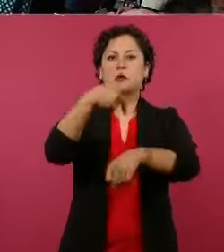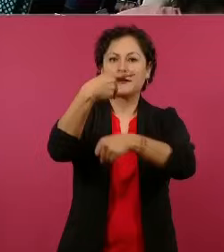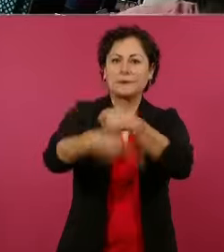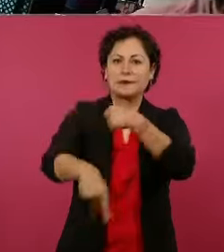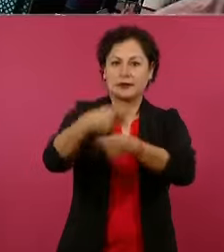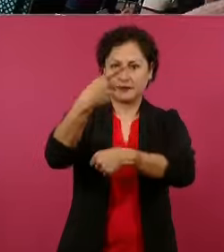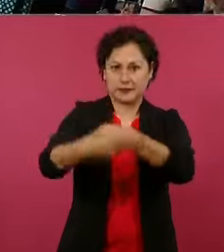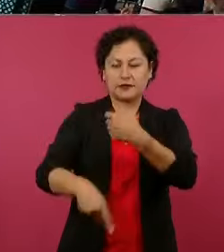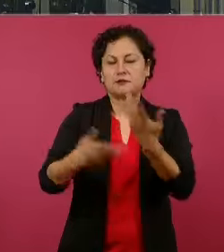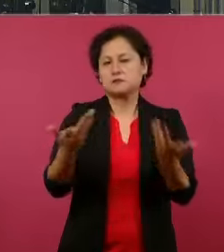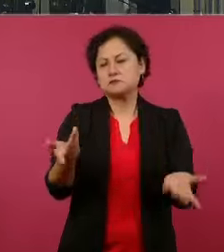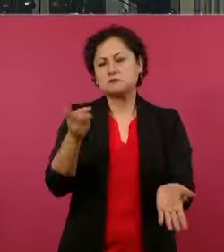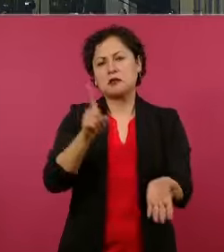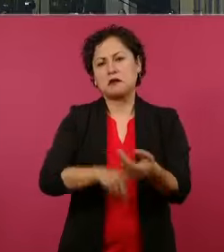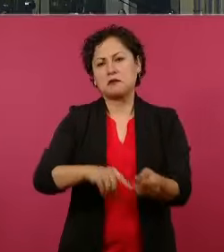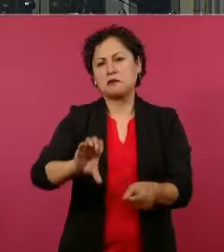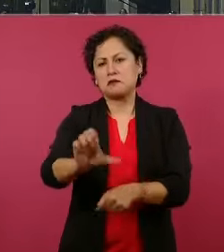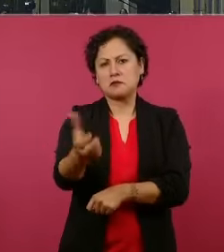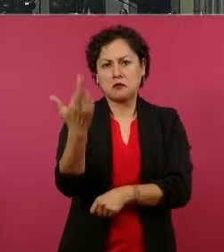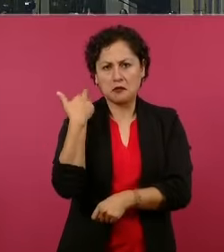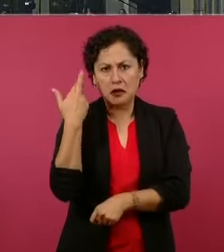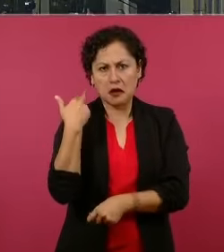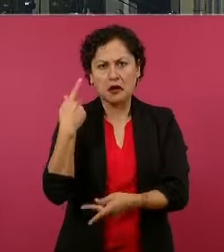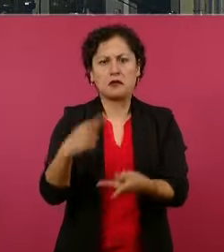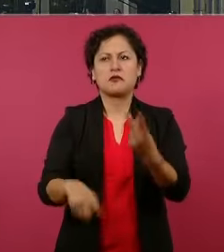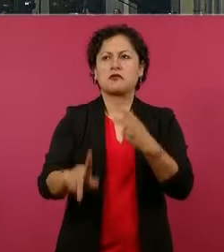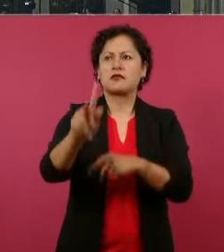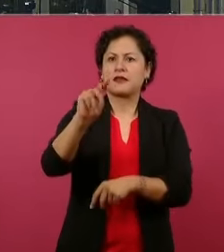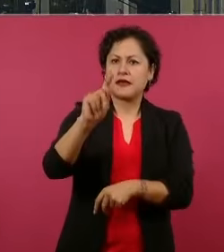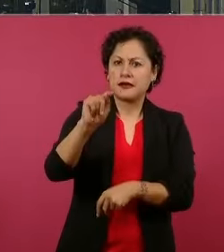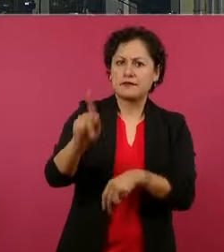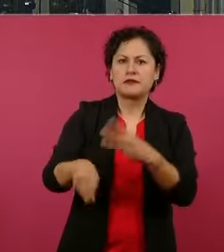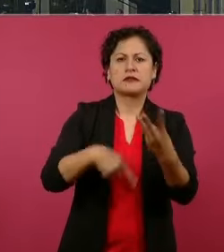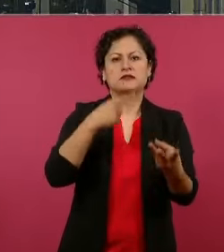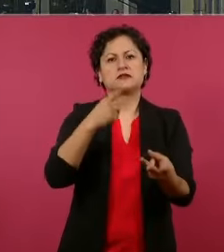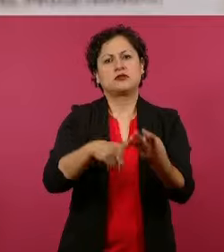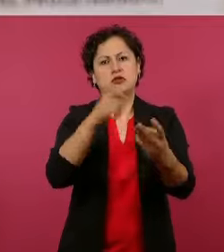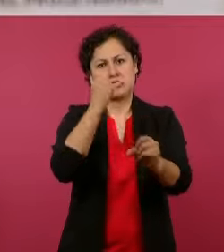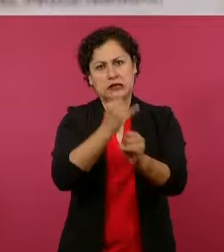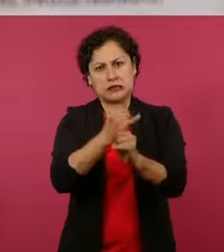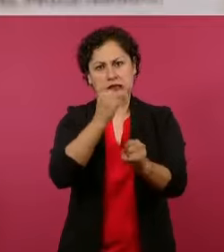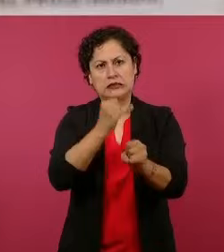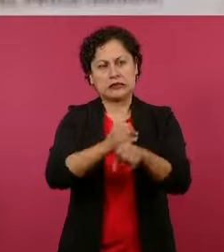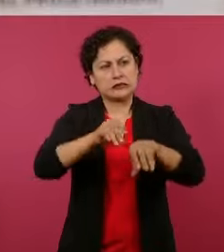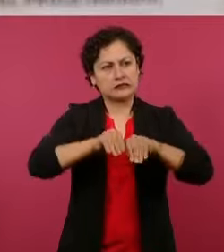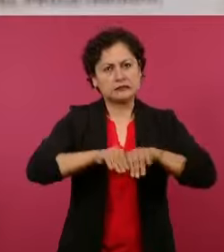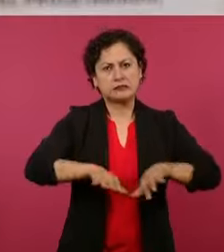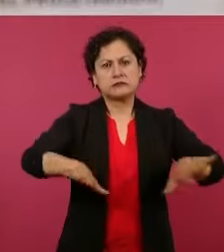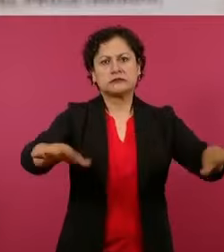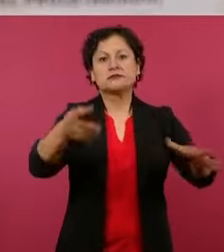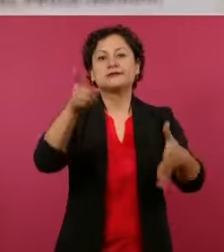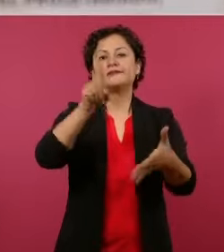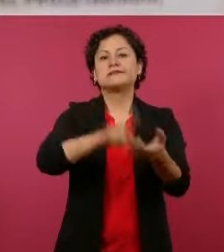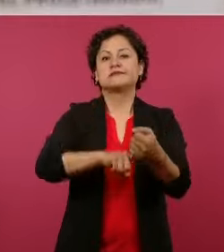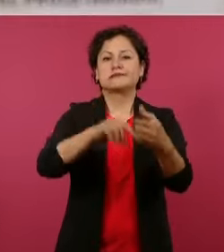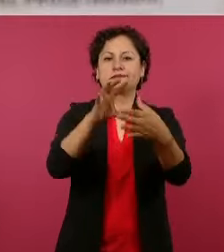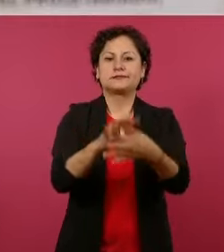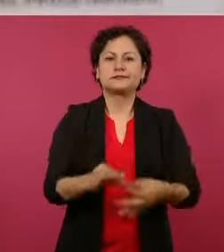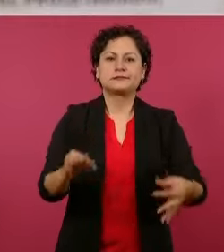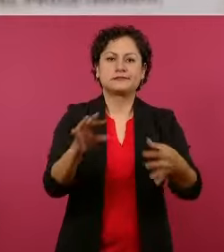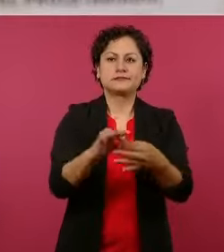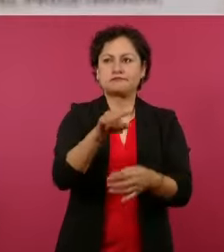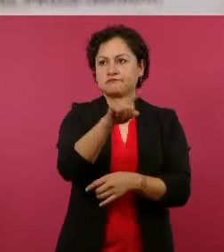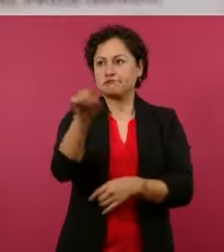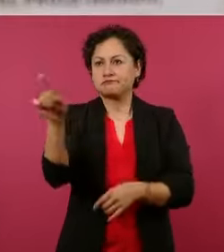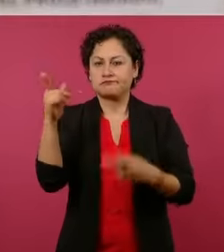en televisión en las redes sobre para comunicarla las personas eh los cuidados generales que se debe tener